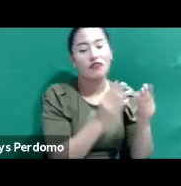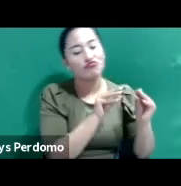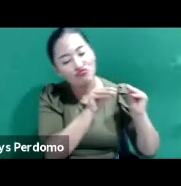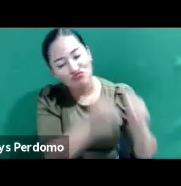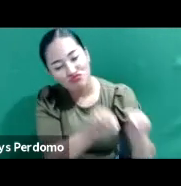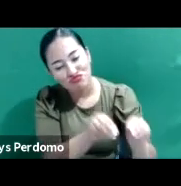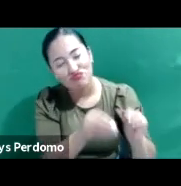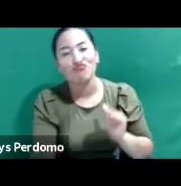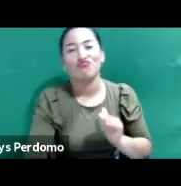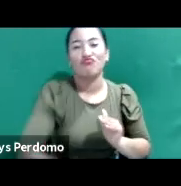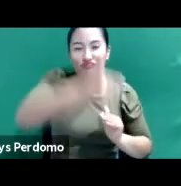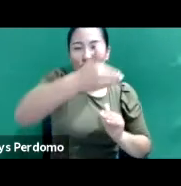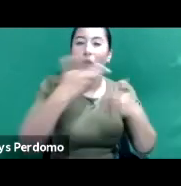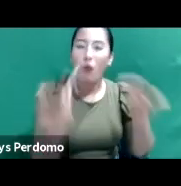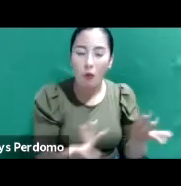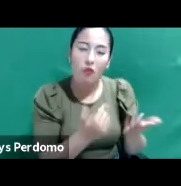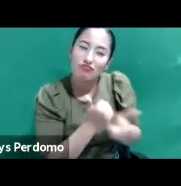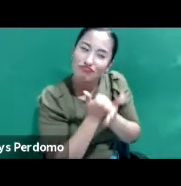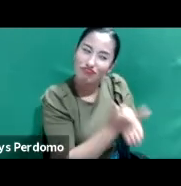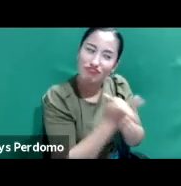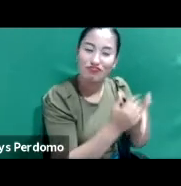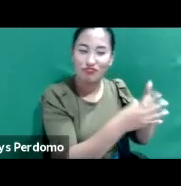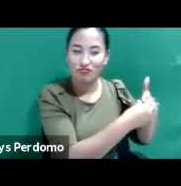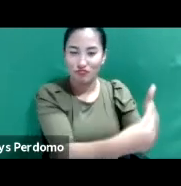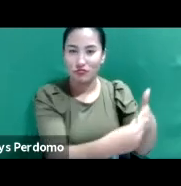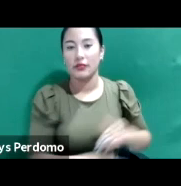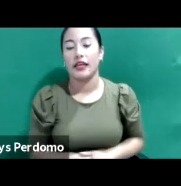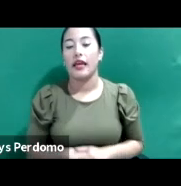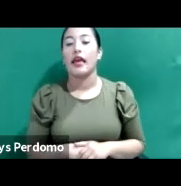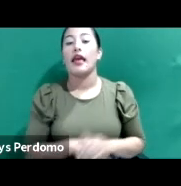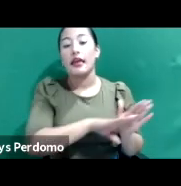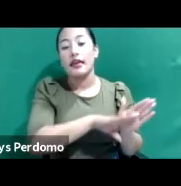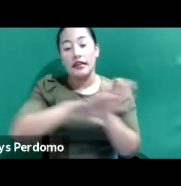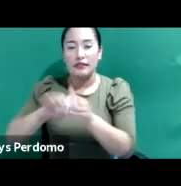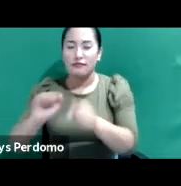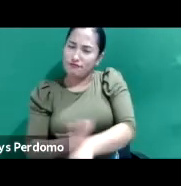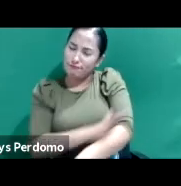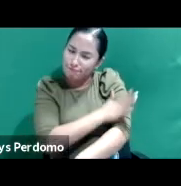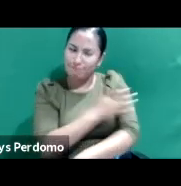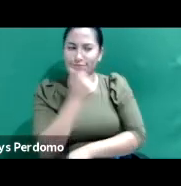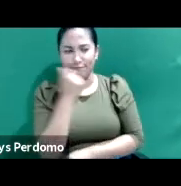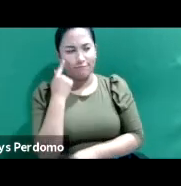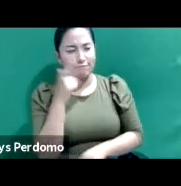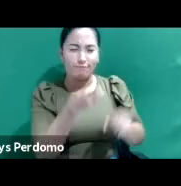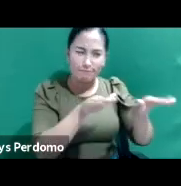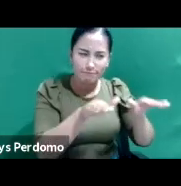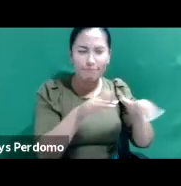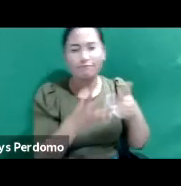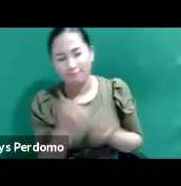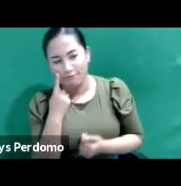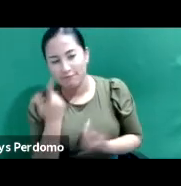siguen mencionando desde allí, sensibilización, conocer más a fondo el contexto en que se